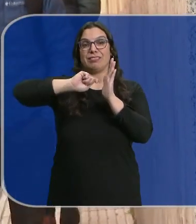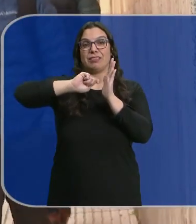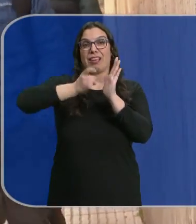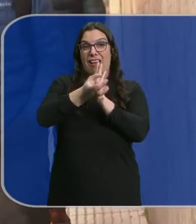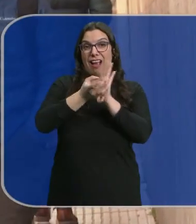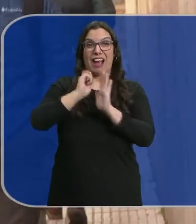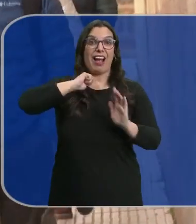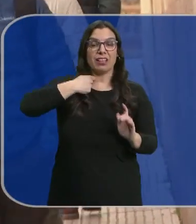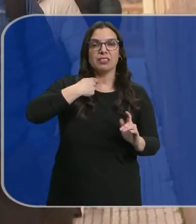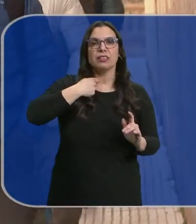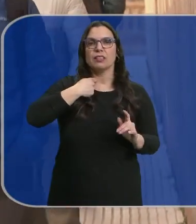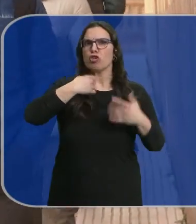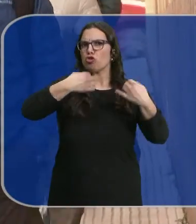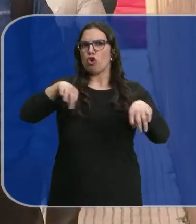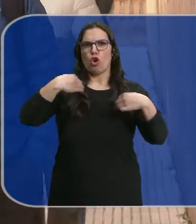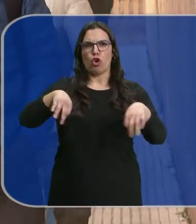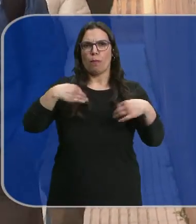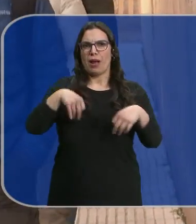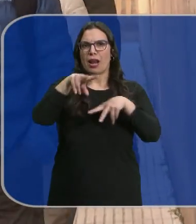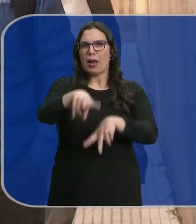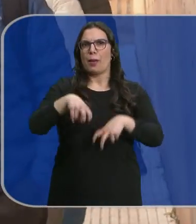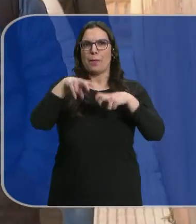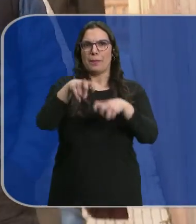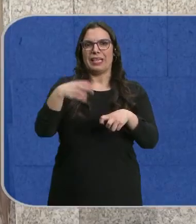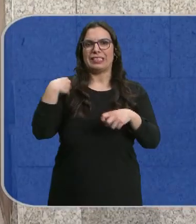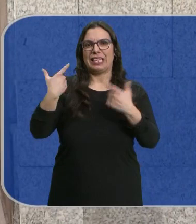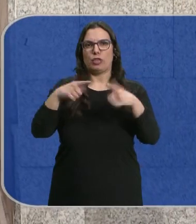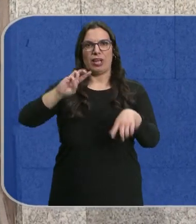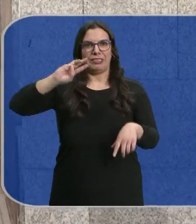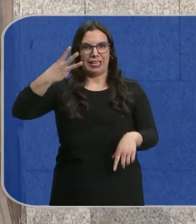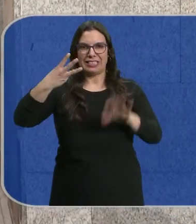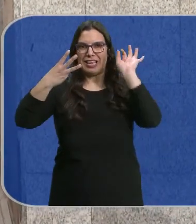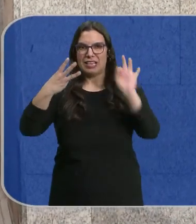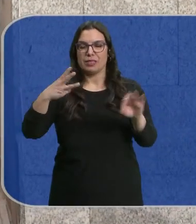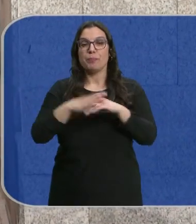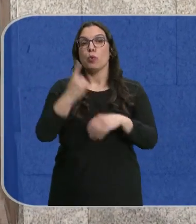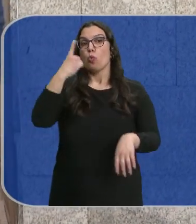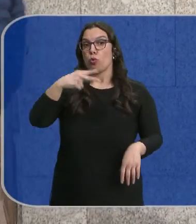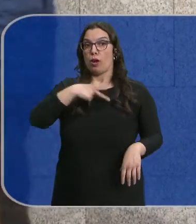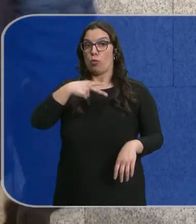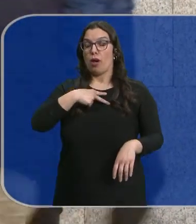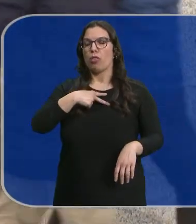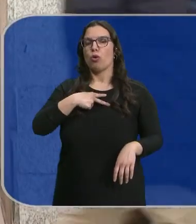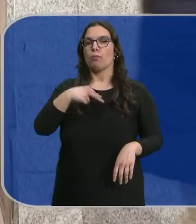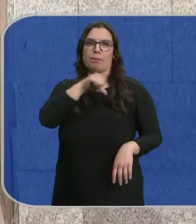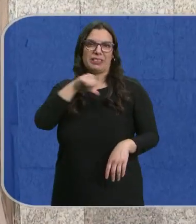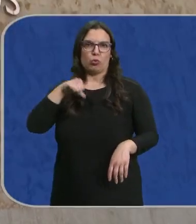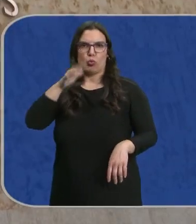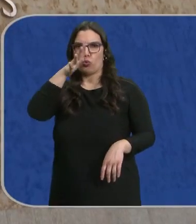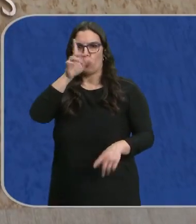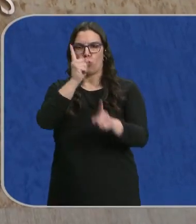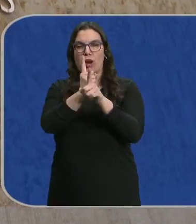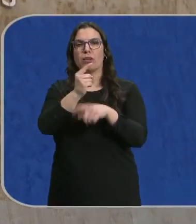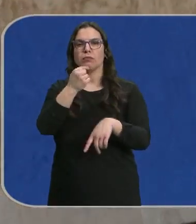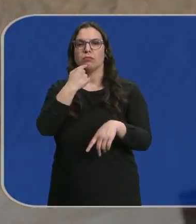registrados en la explotación eran normal para una mina de tercera categoría. Uno de los abogados de las acusaciones particulares